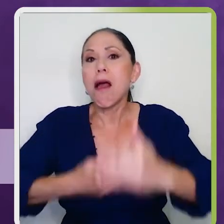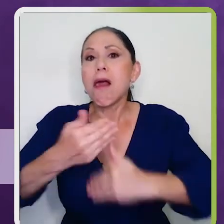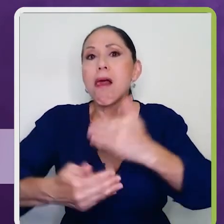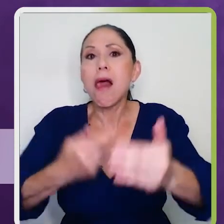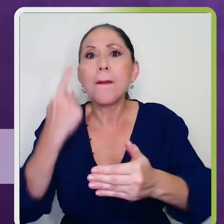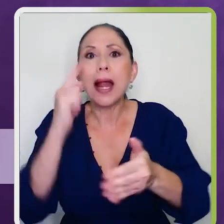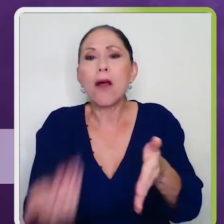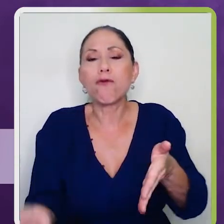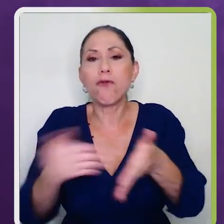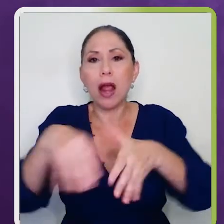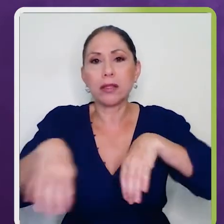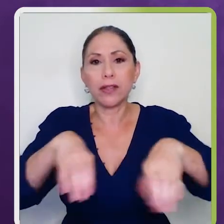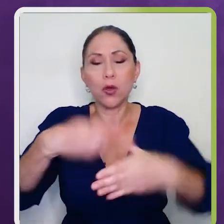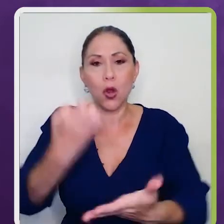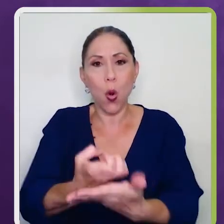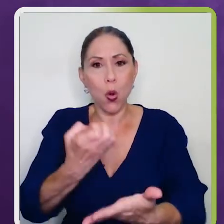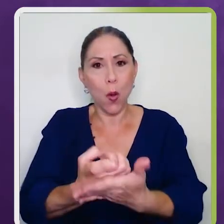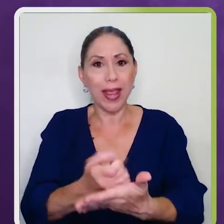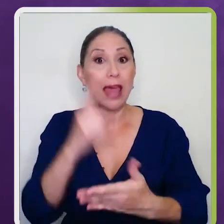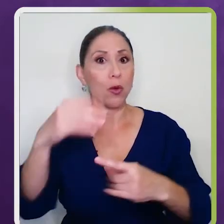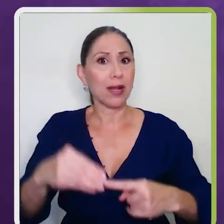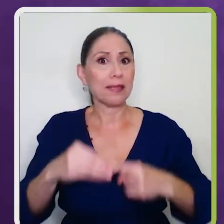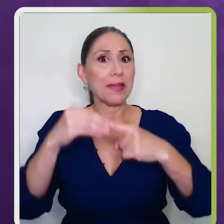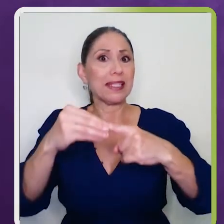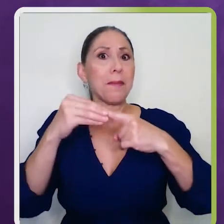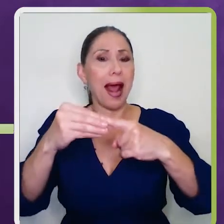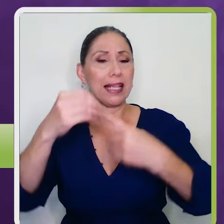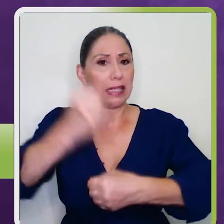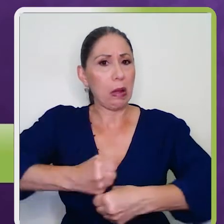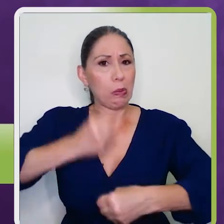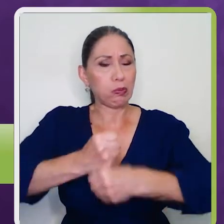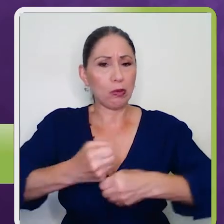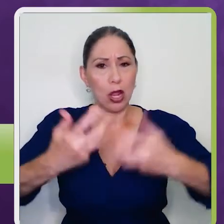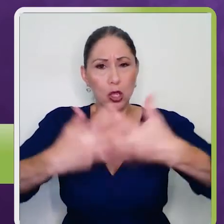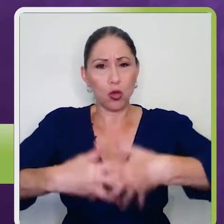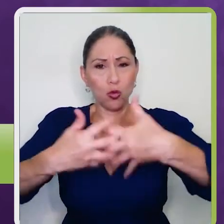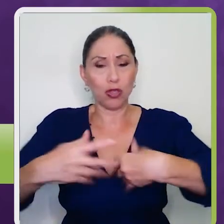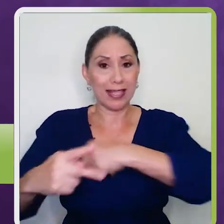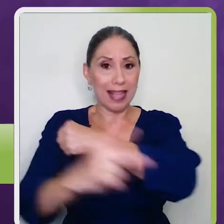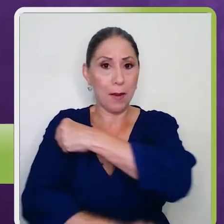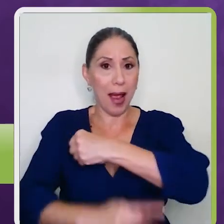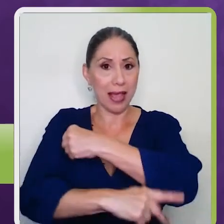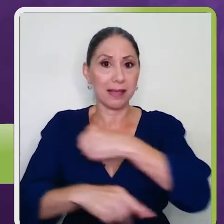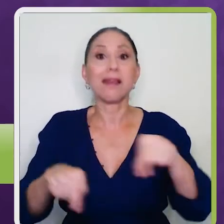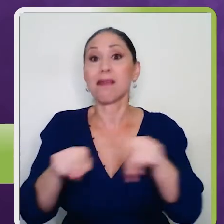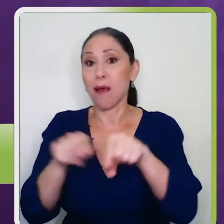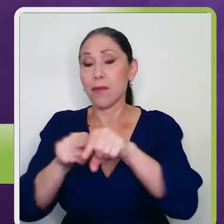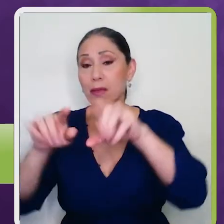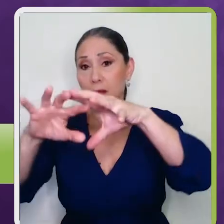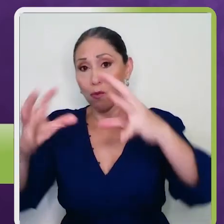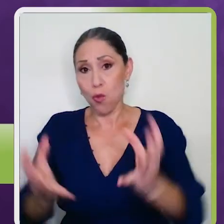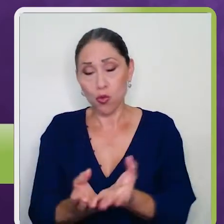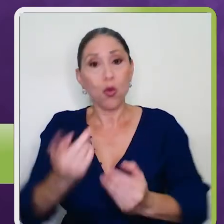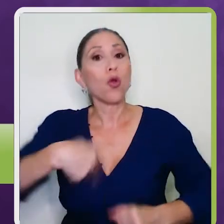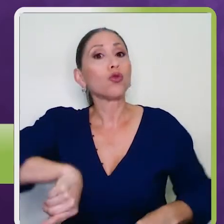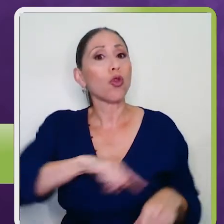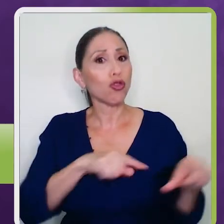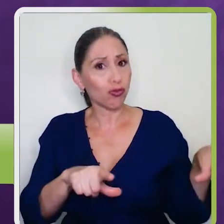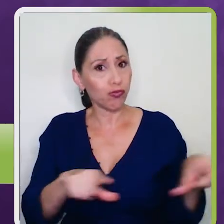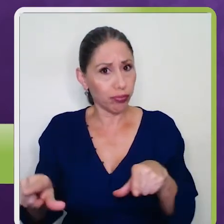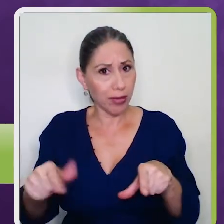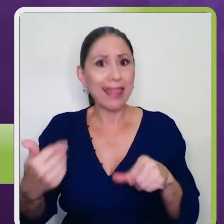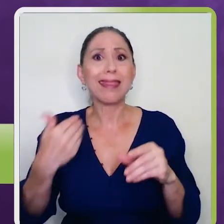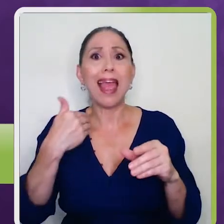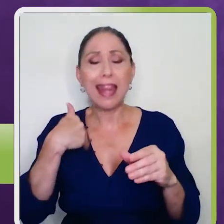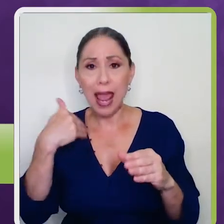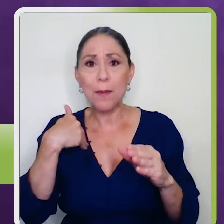económica de una de las principales industrias del país y del mundo. Estamos preparados, tenemos